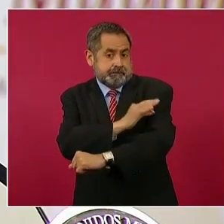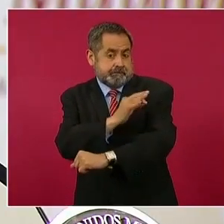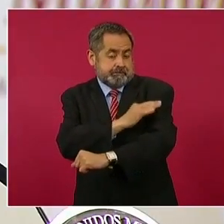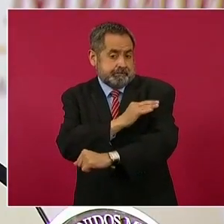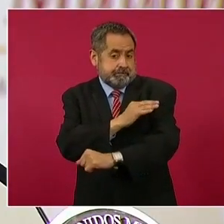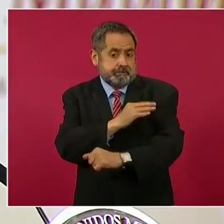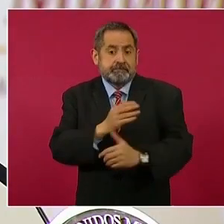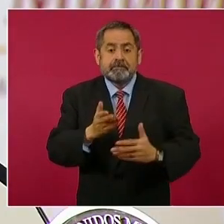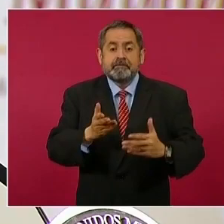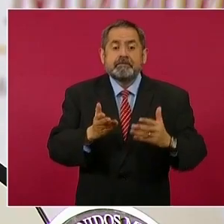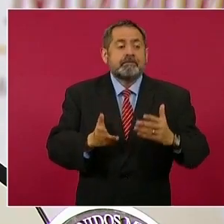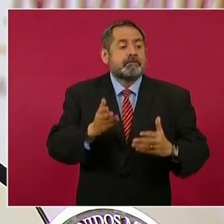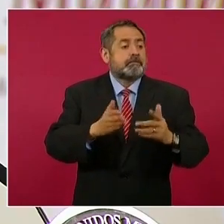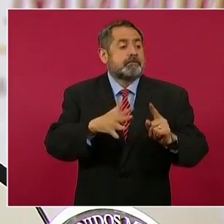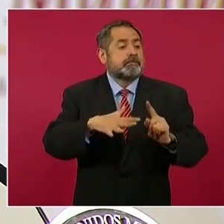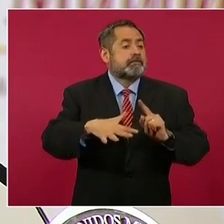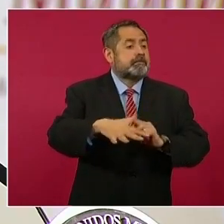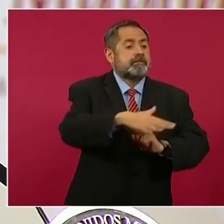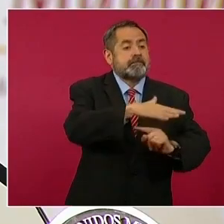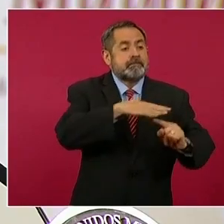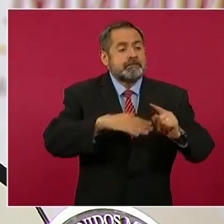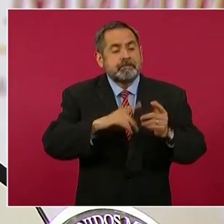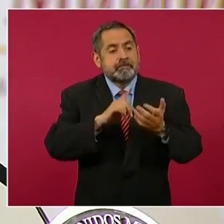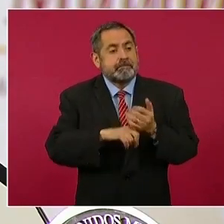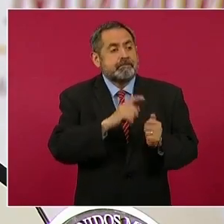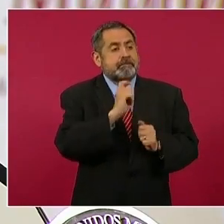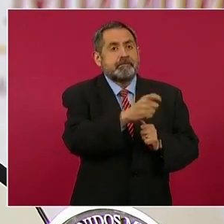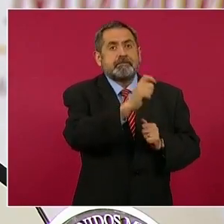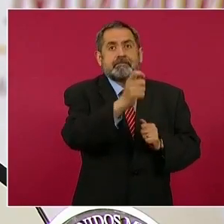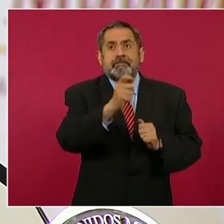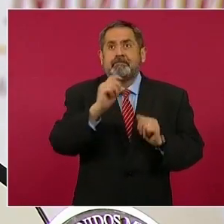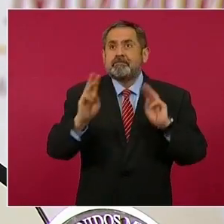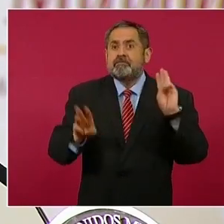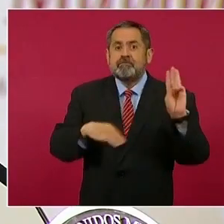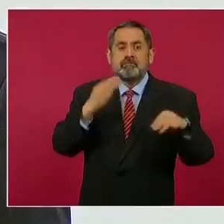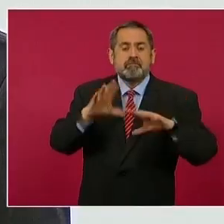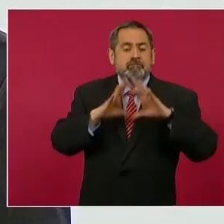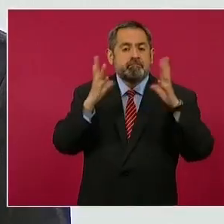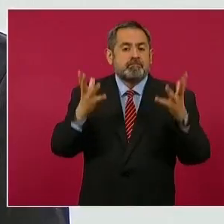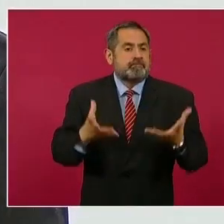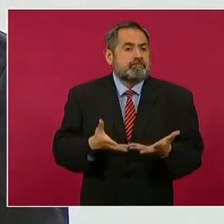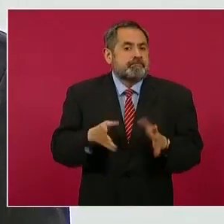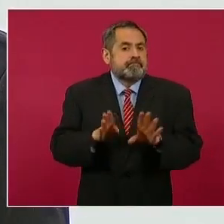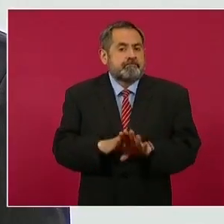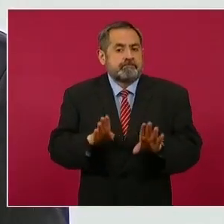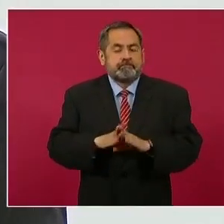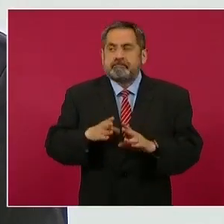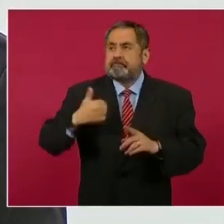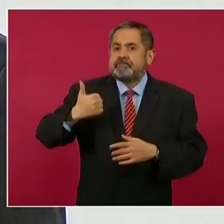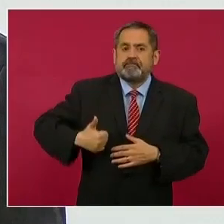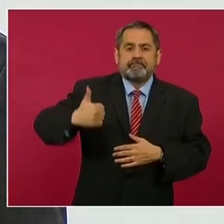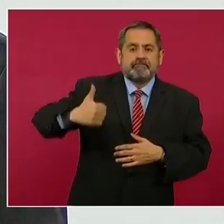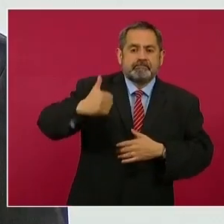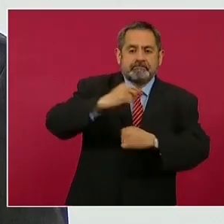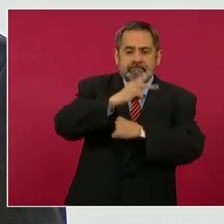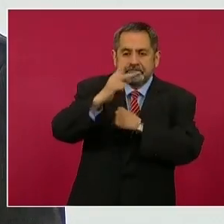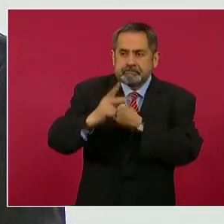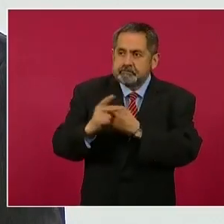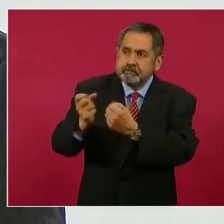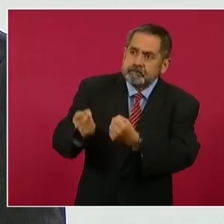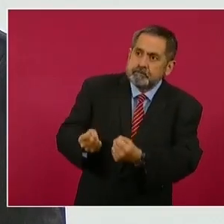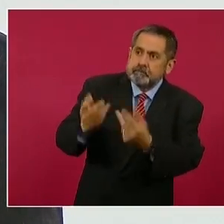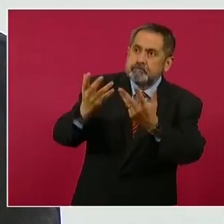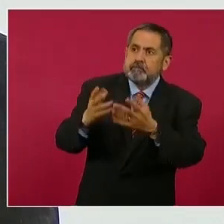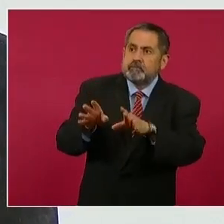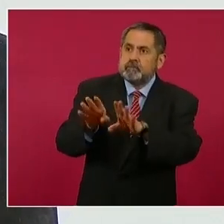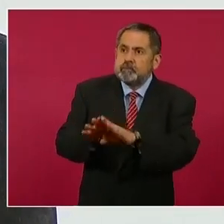condiciones epidemiológicas que se van viviendo en el mundo en general, en particular cada país las adapta a su realidad epidemiológica